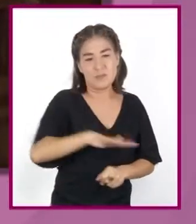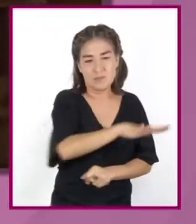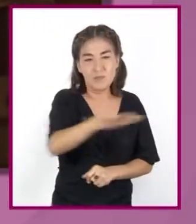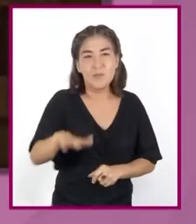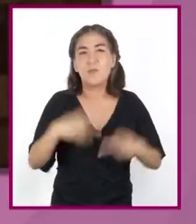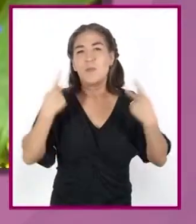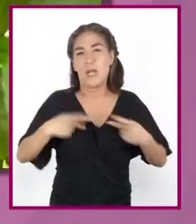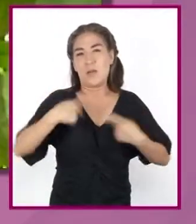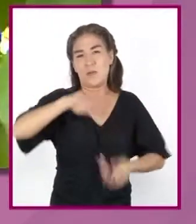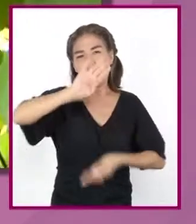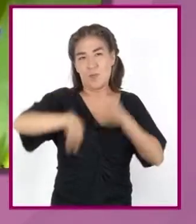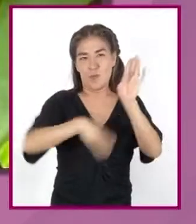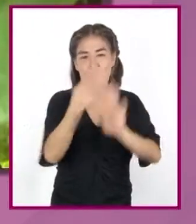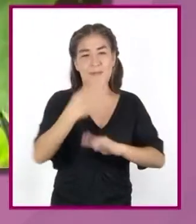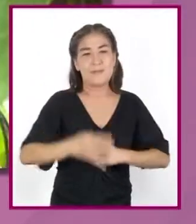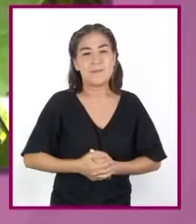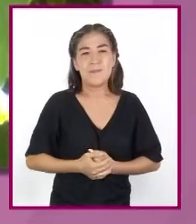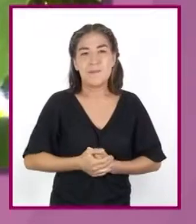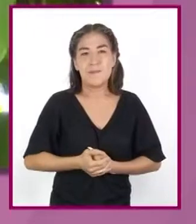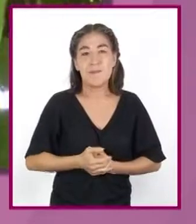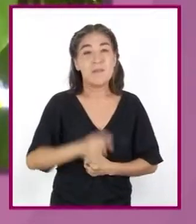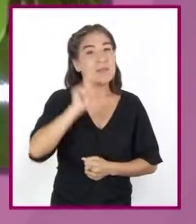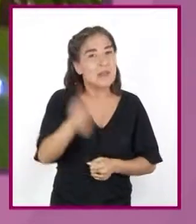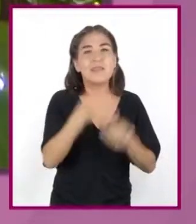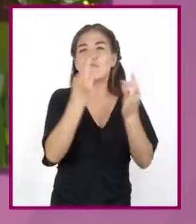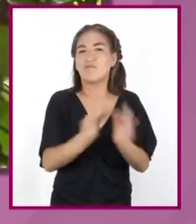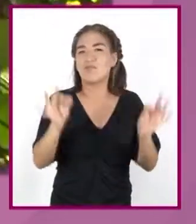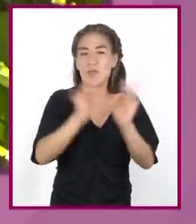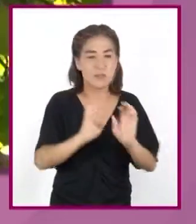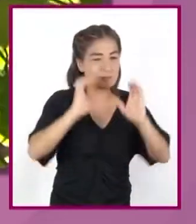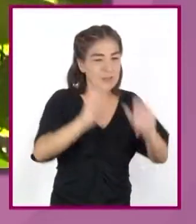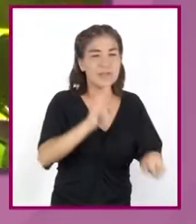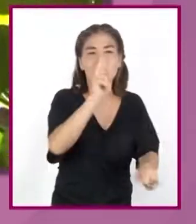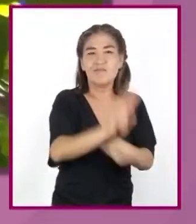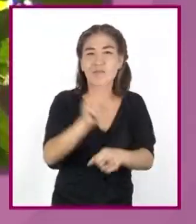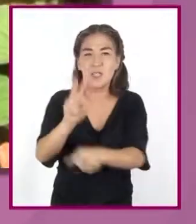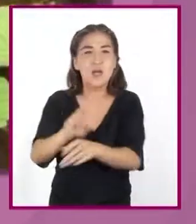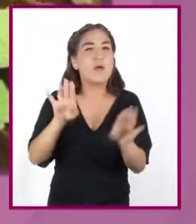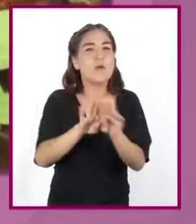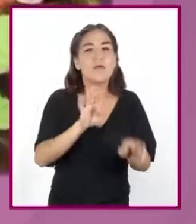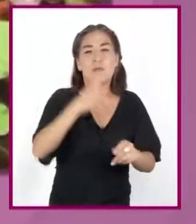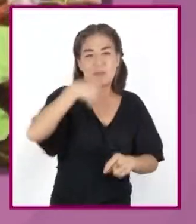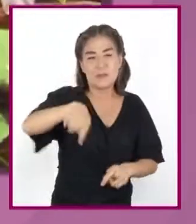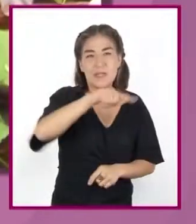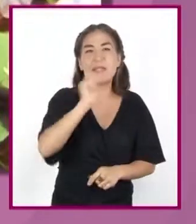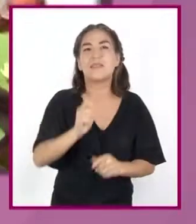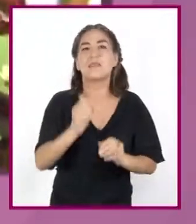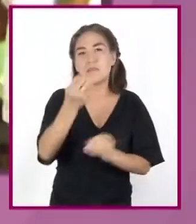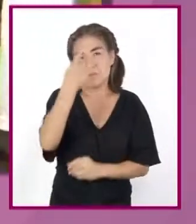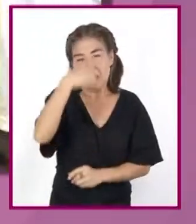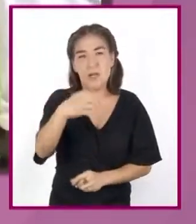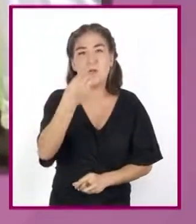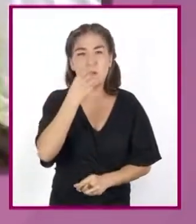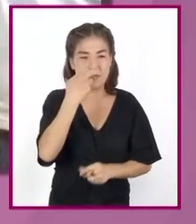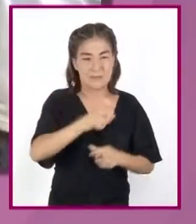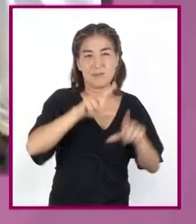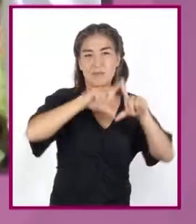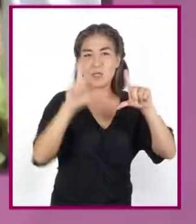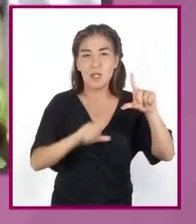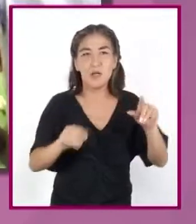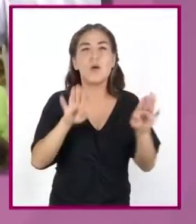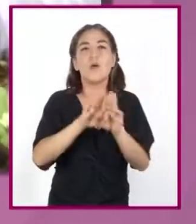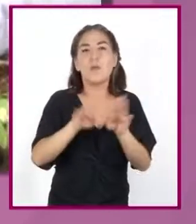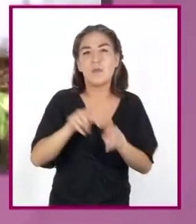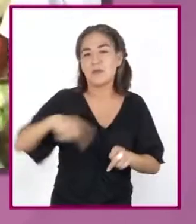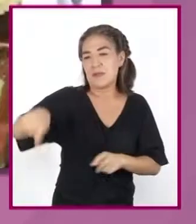mundial. Es imprescindible proteger a los centros de origen y domesticación de nuestro país. En ellos se distribuyen los